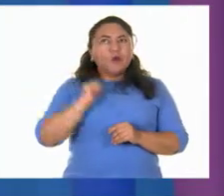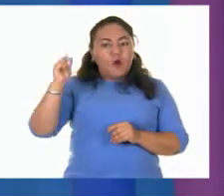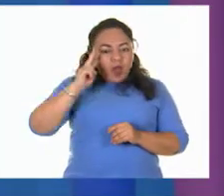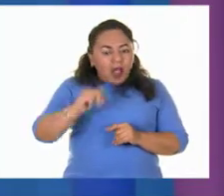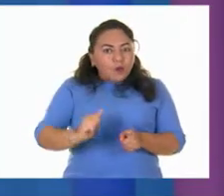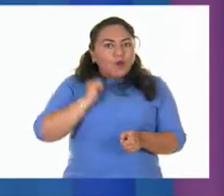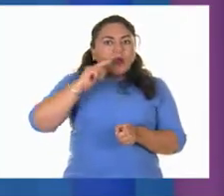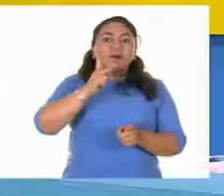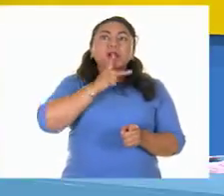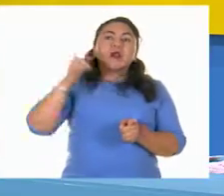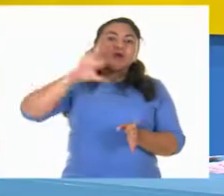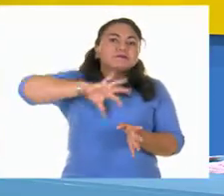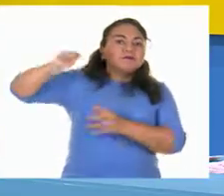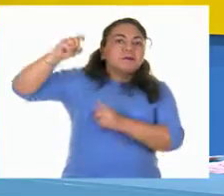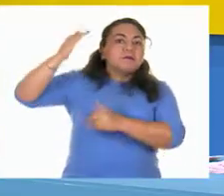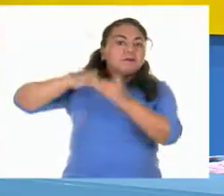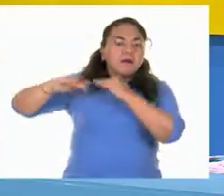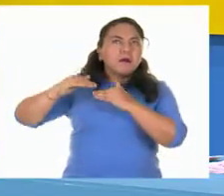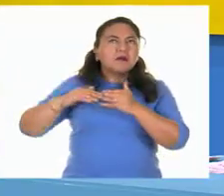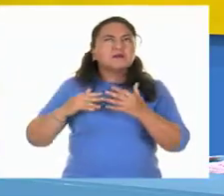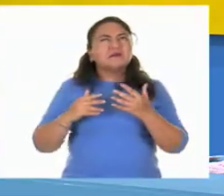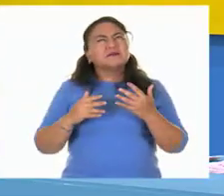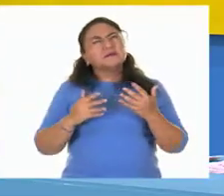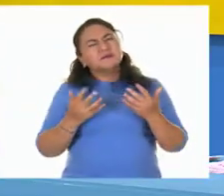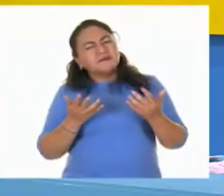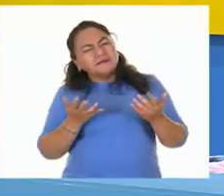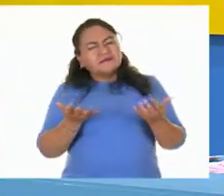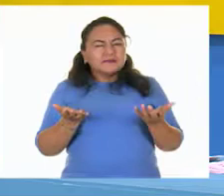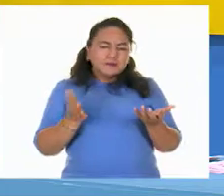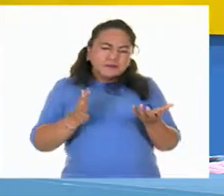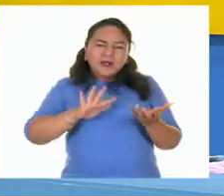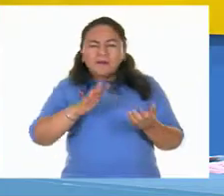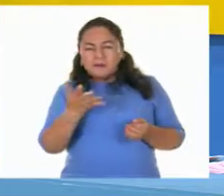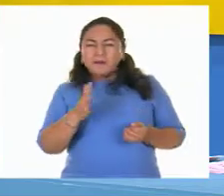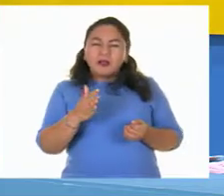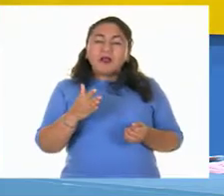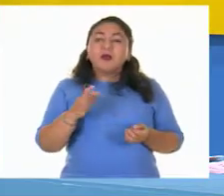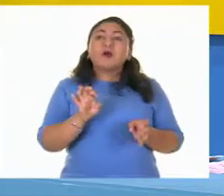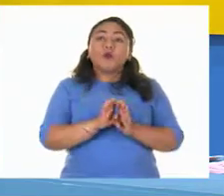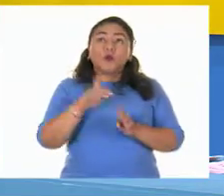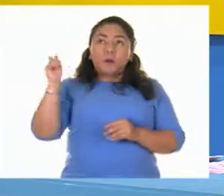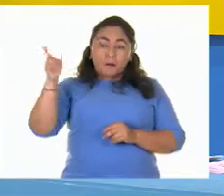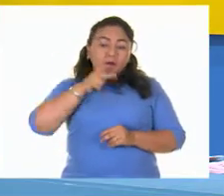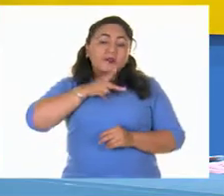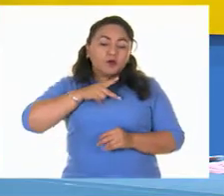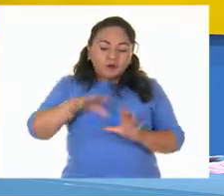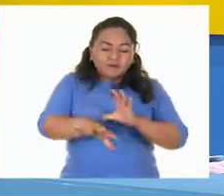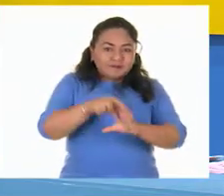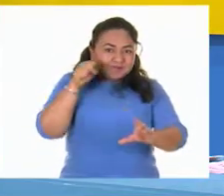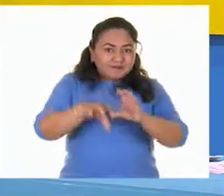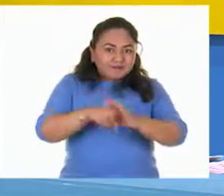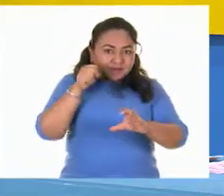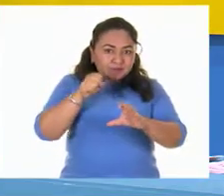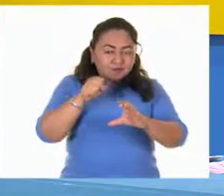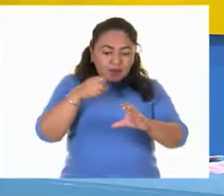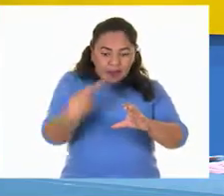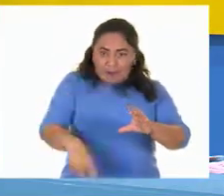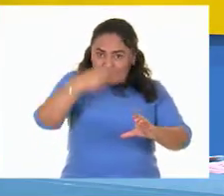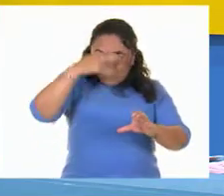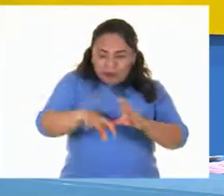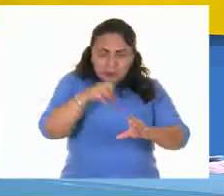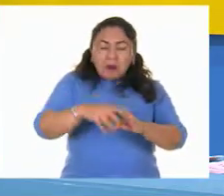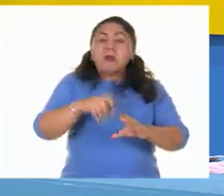crecer como país. No precisamente. Más bien, explotaban el petróleo mexicano para su